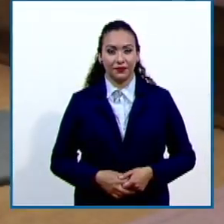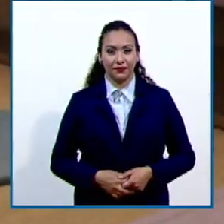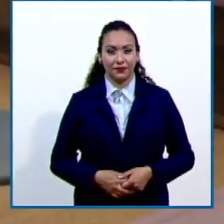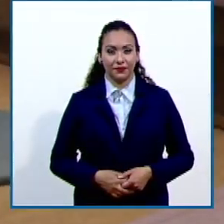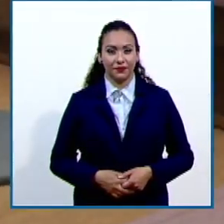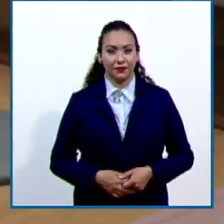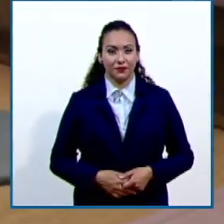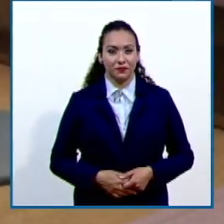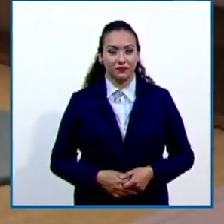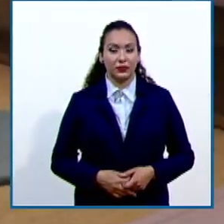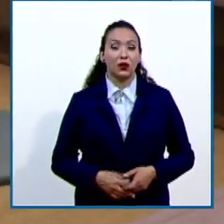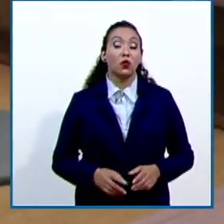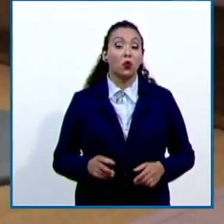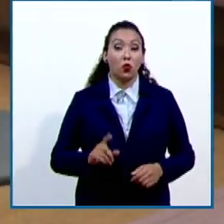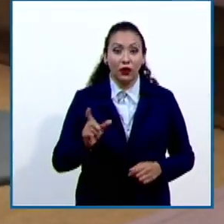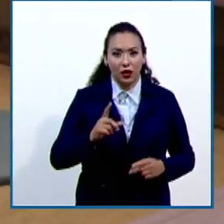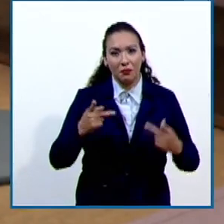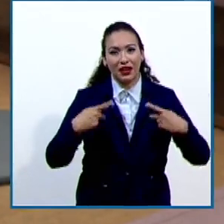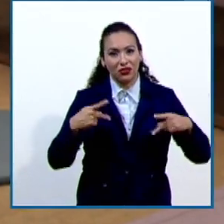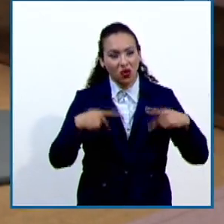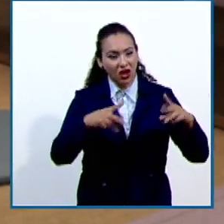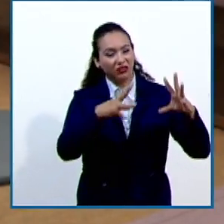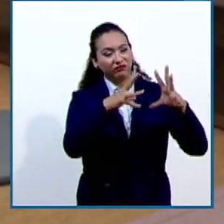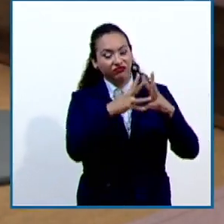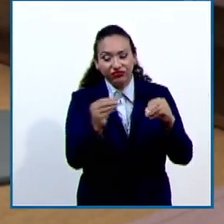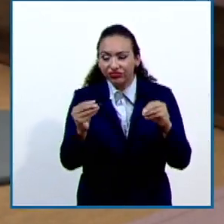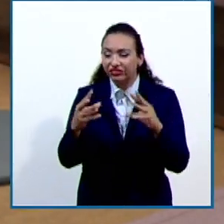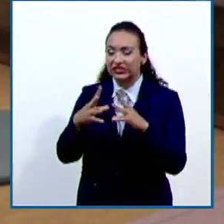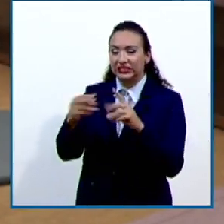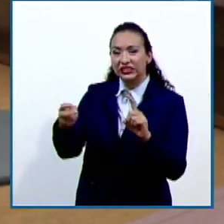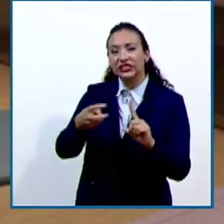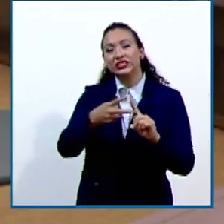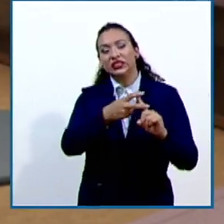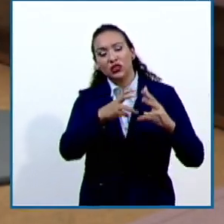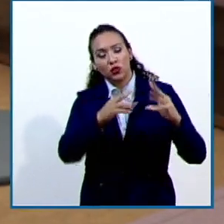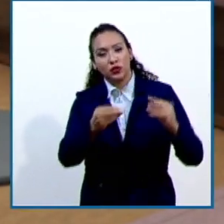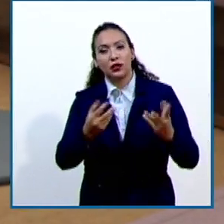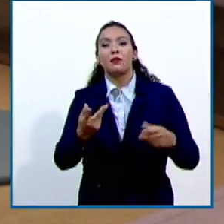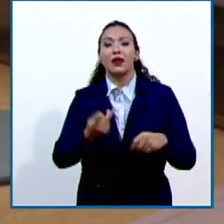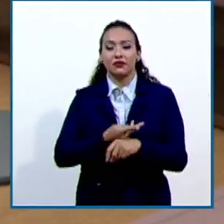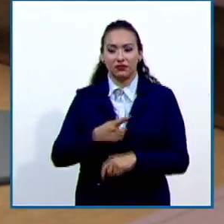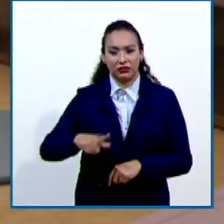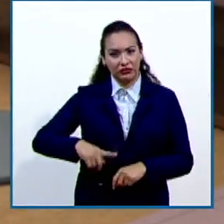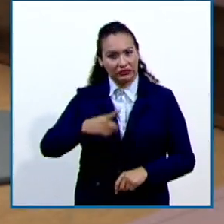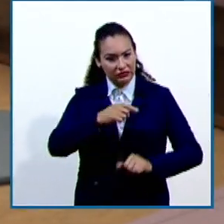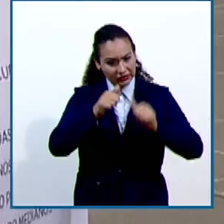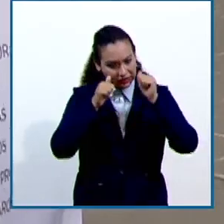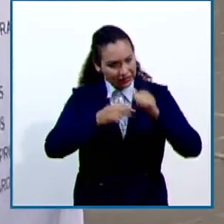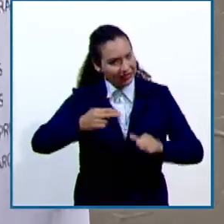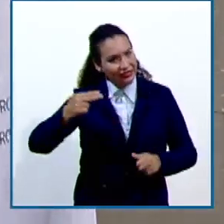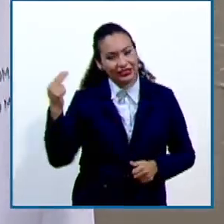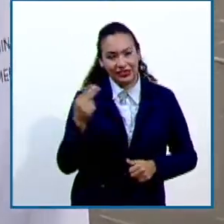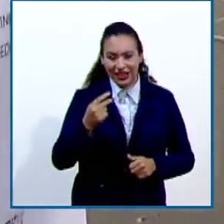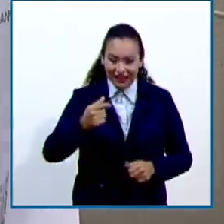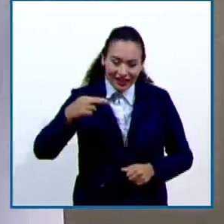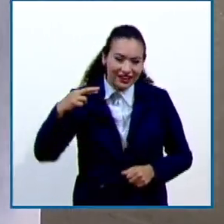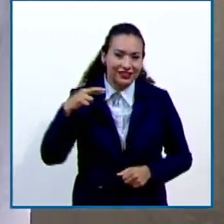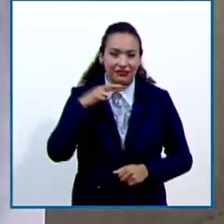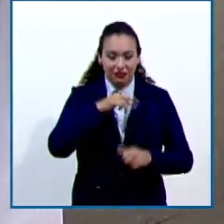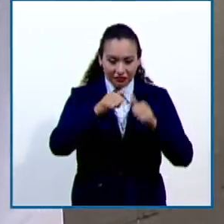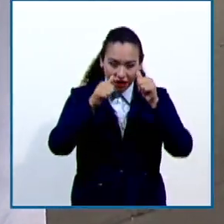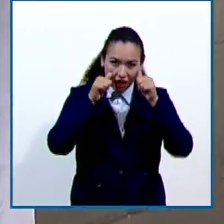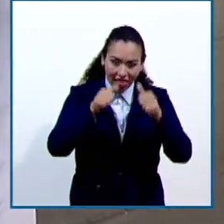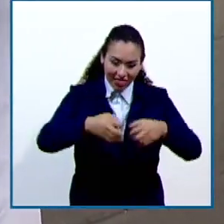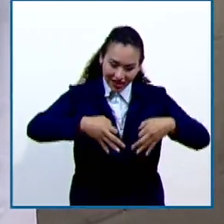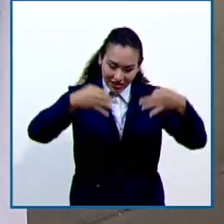Y en casos de desaparición de personas, las obligaciones del Estado se intensifican, por lo que se debe actuar de forma inmediata, eficaz y